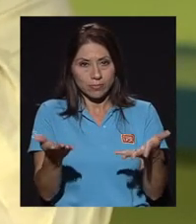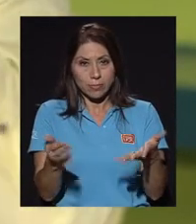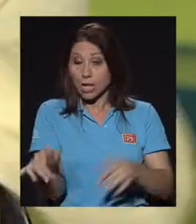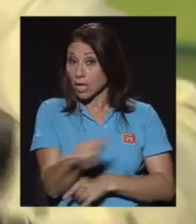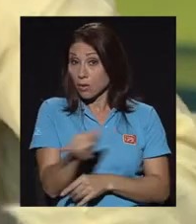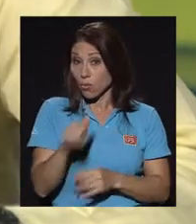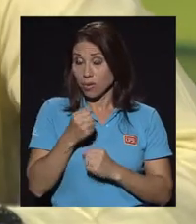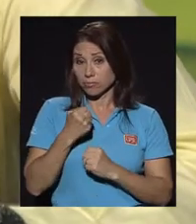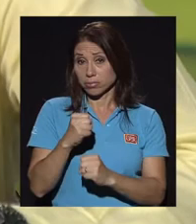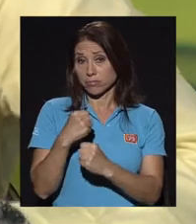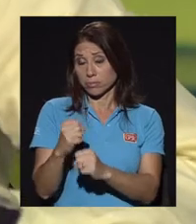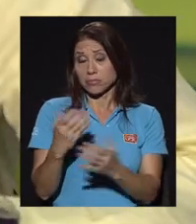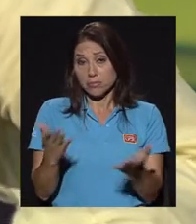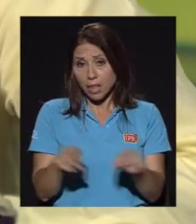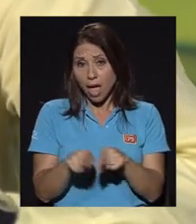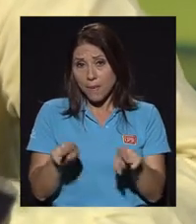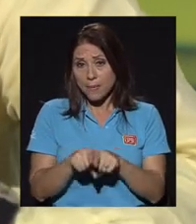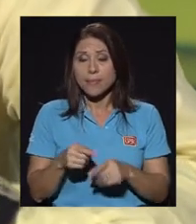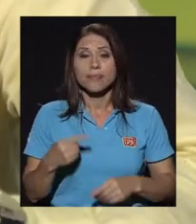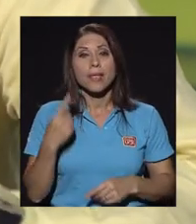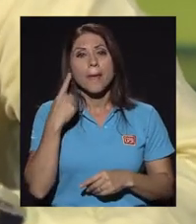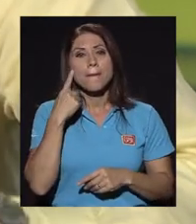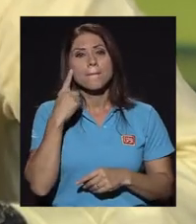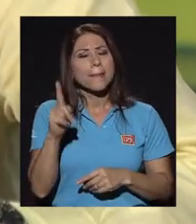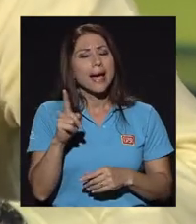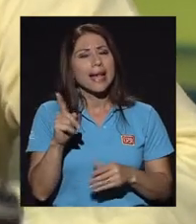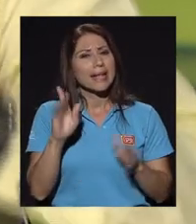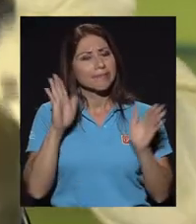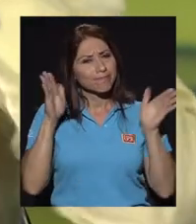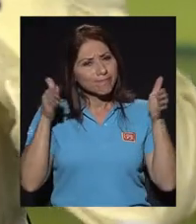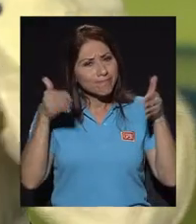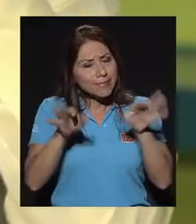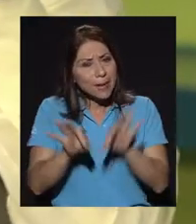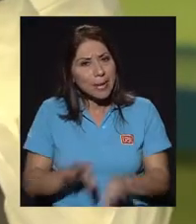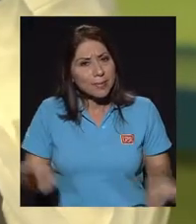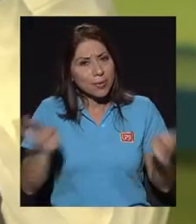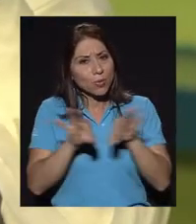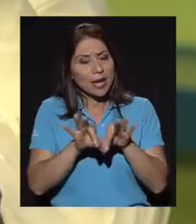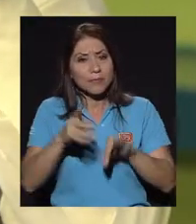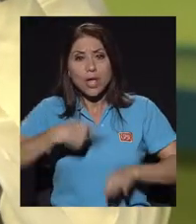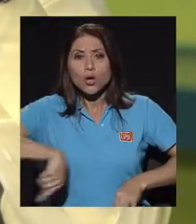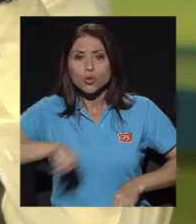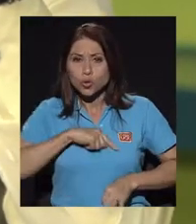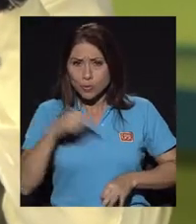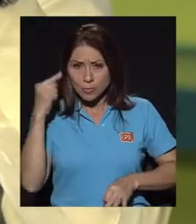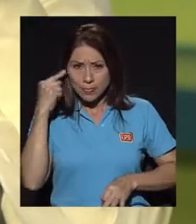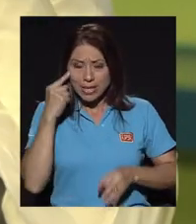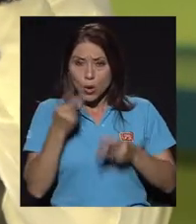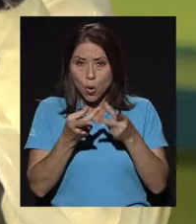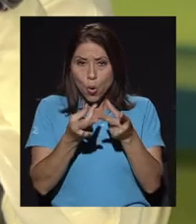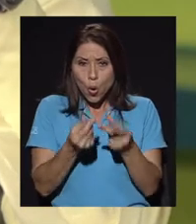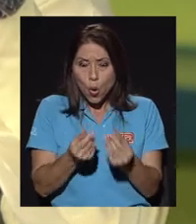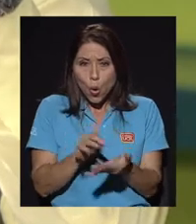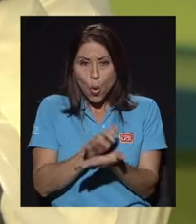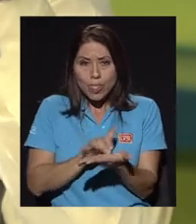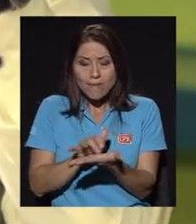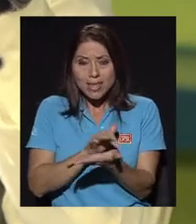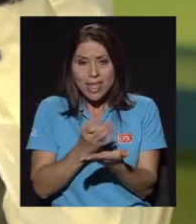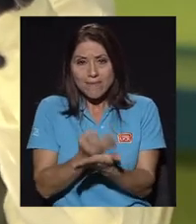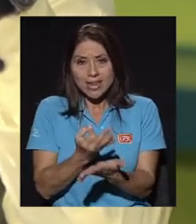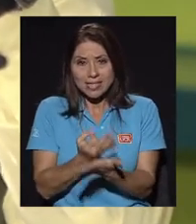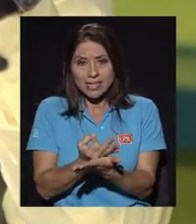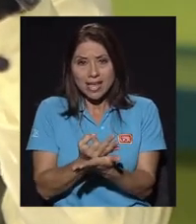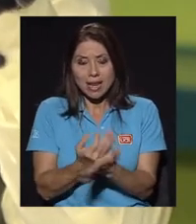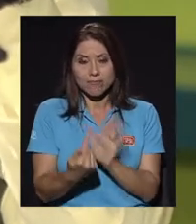escapan. Para entrar en materia, en la parte medular, nosotros hemos planteado que en contabilidad financiera y hablando de transparencia,